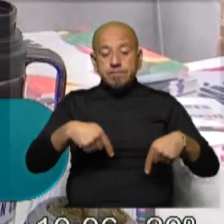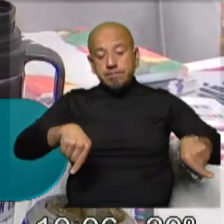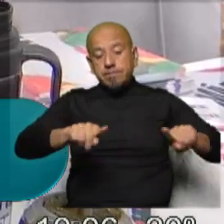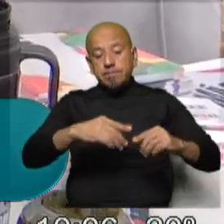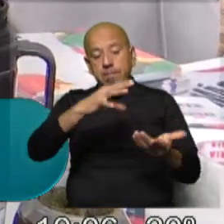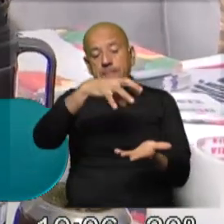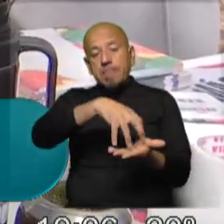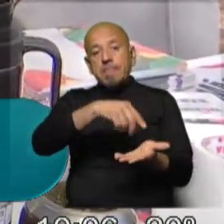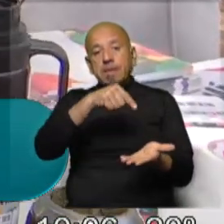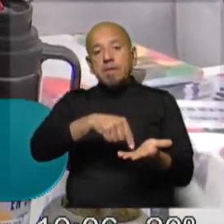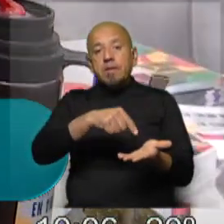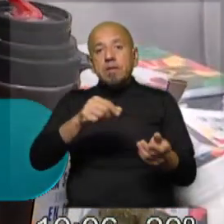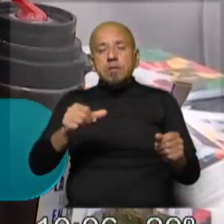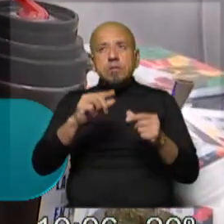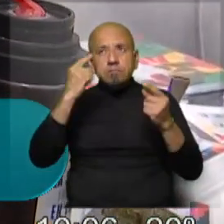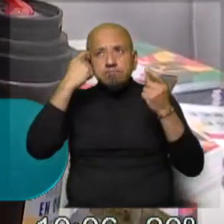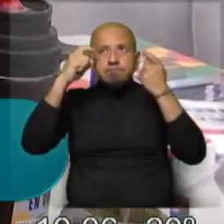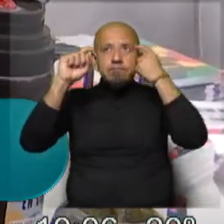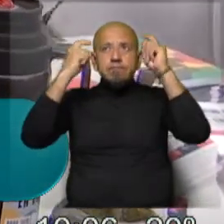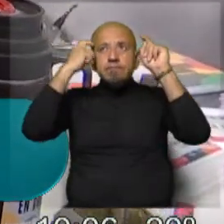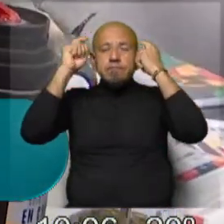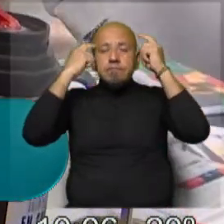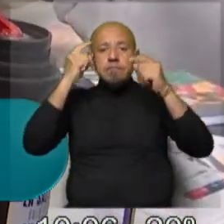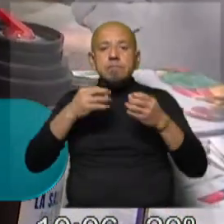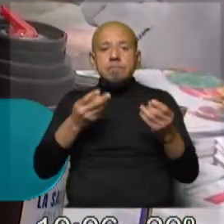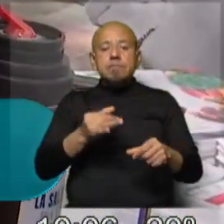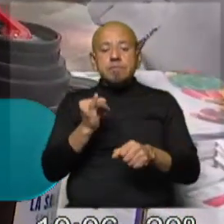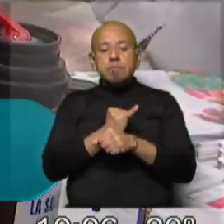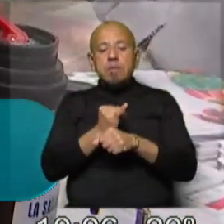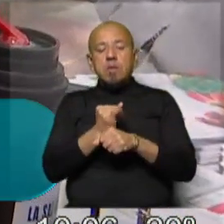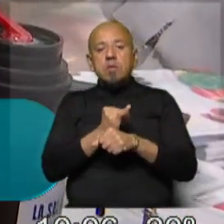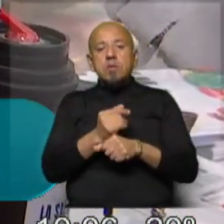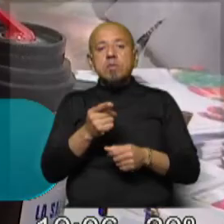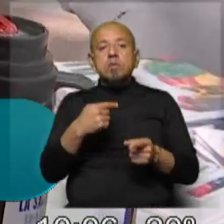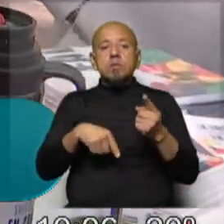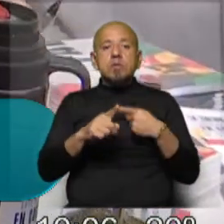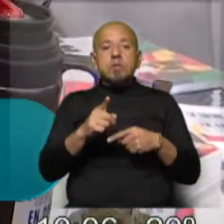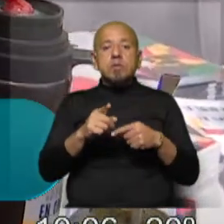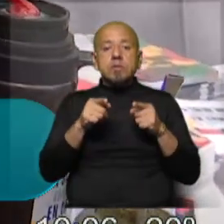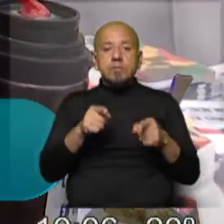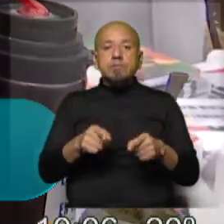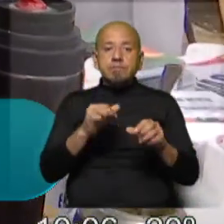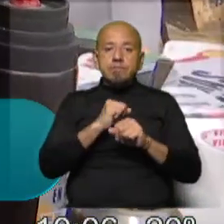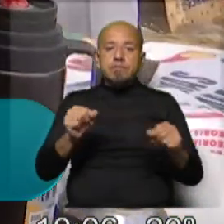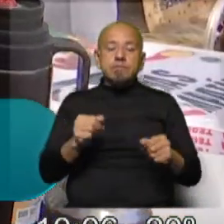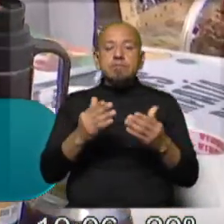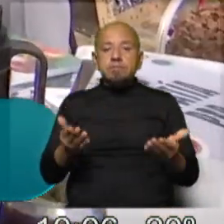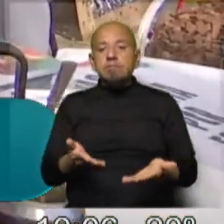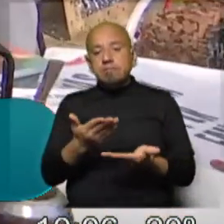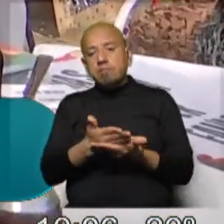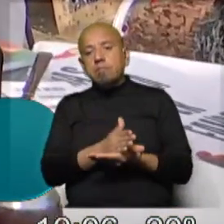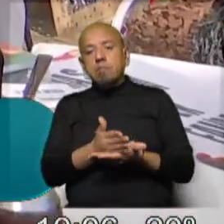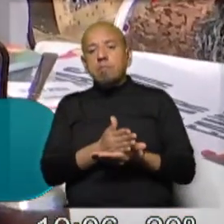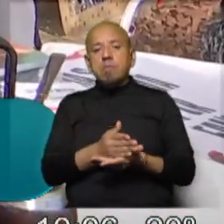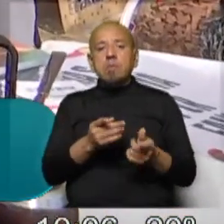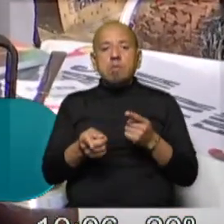genera, sobre todo porque la institución también tiene competencias en la ley, y entonces en esto de poder articular y hacer en conjunto